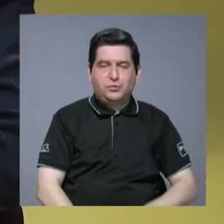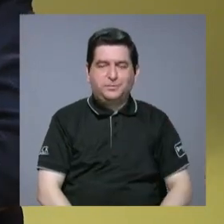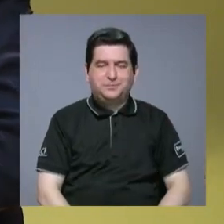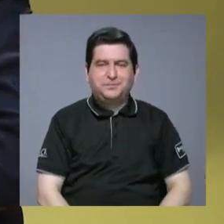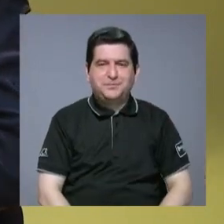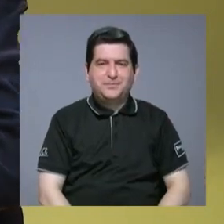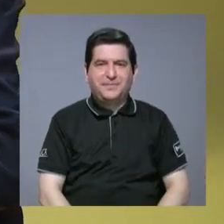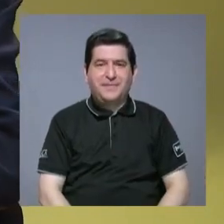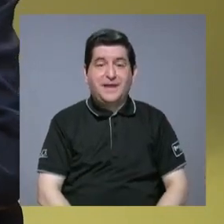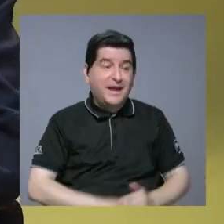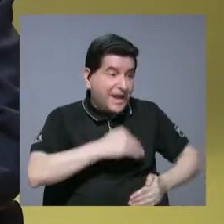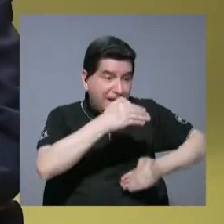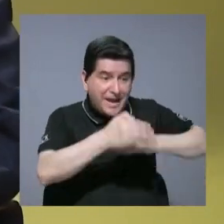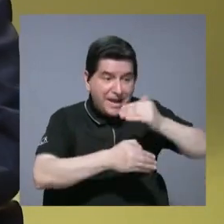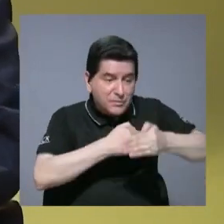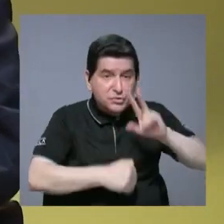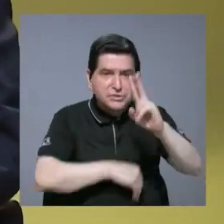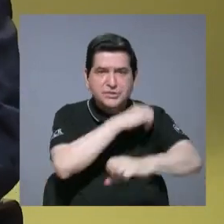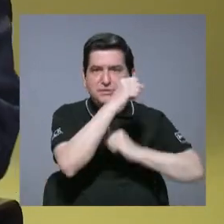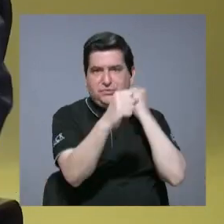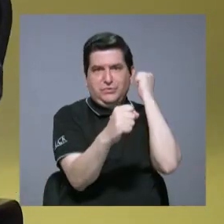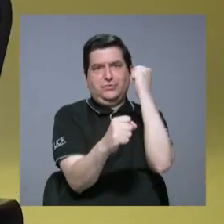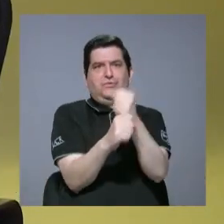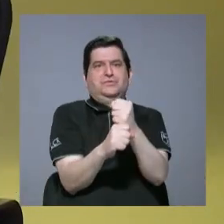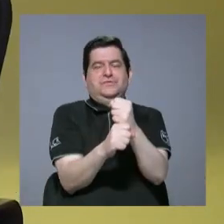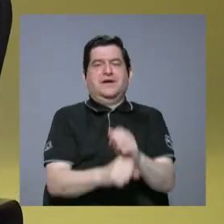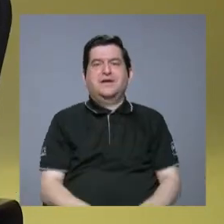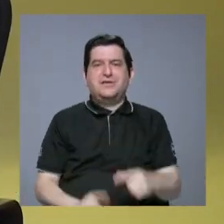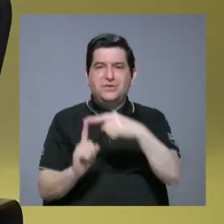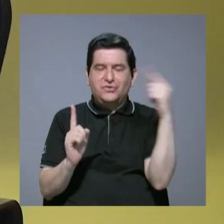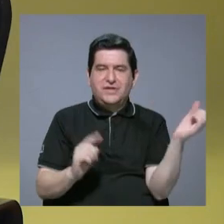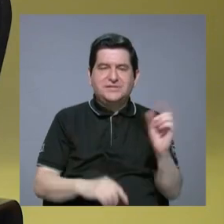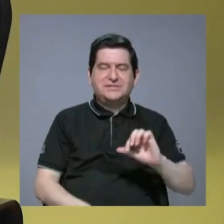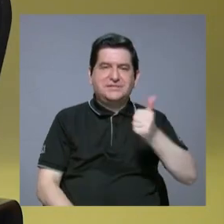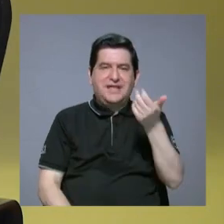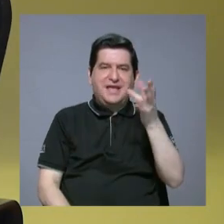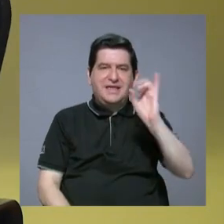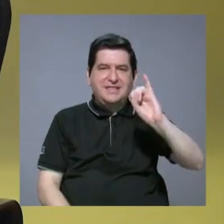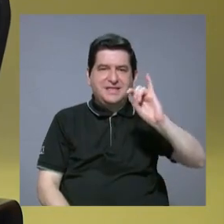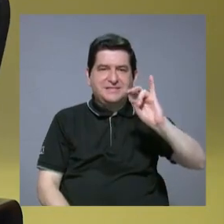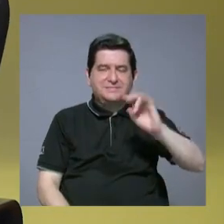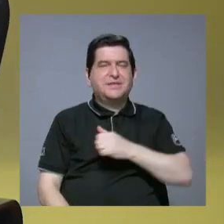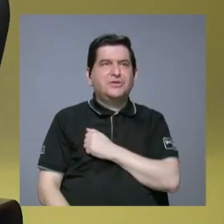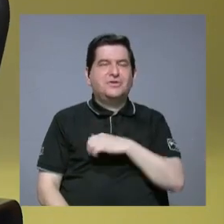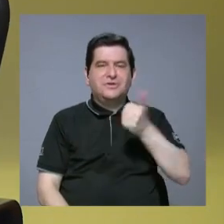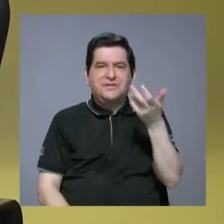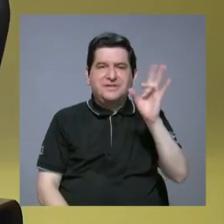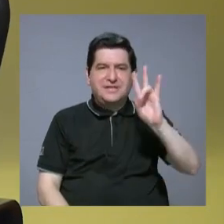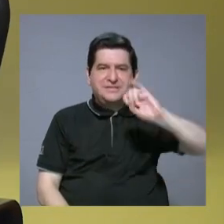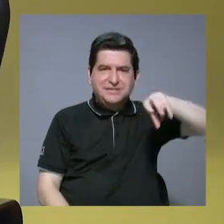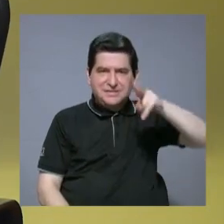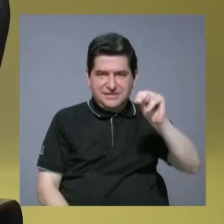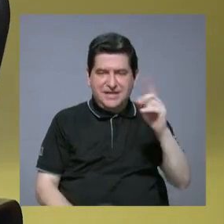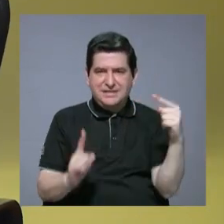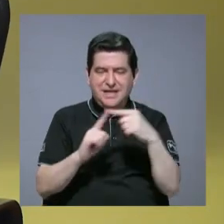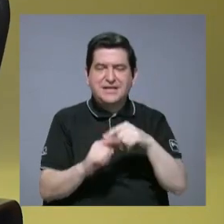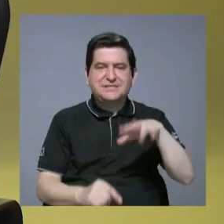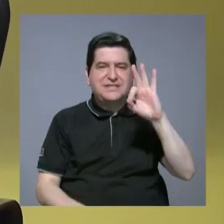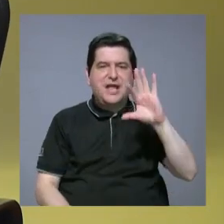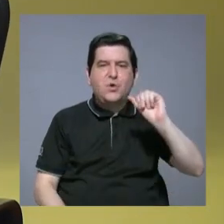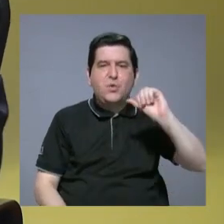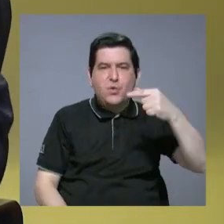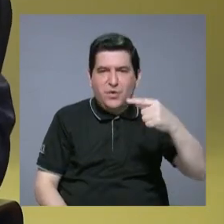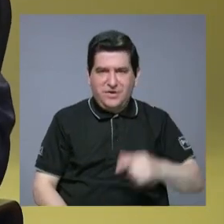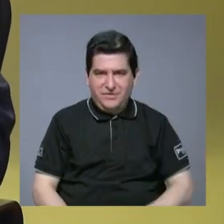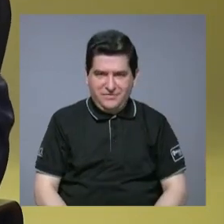el arco de 2 años, que va desde ese 17 de junio hasta ese 9 de agosto,